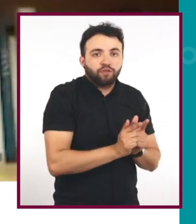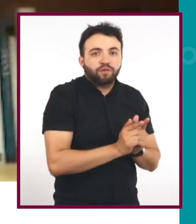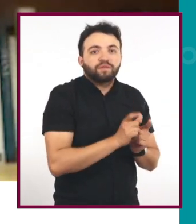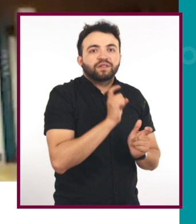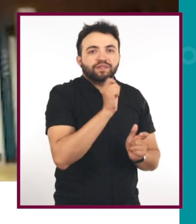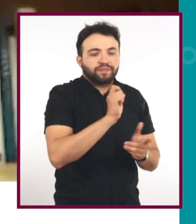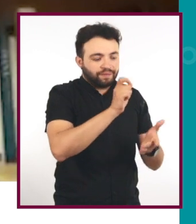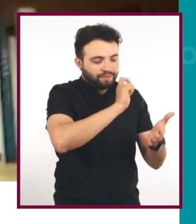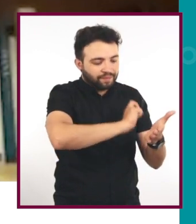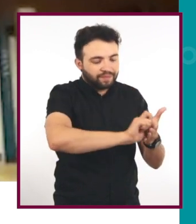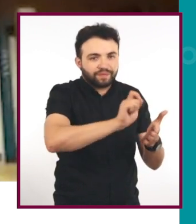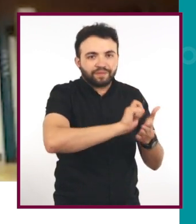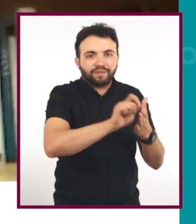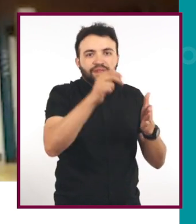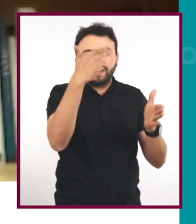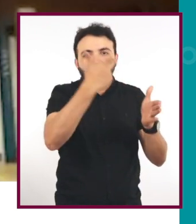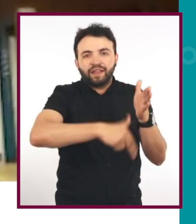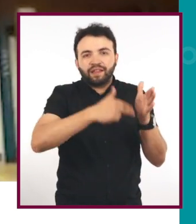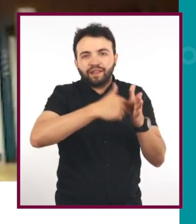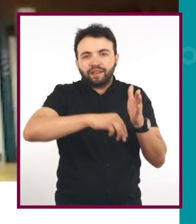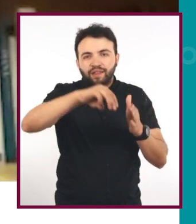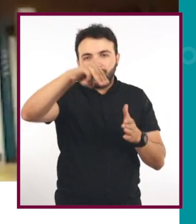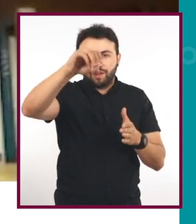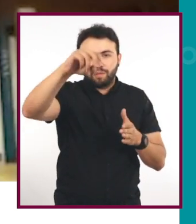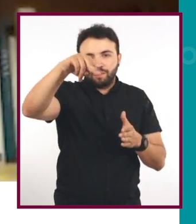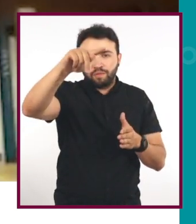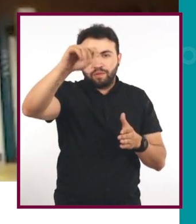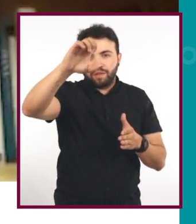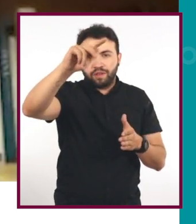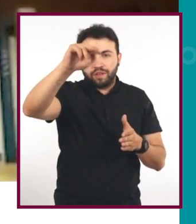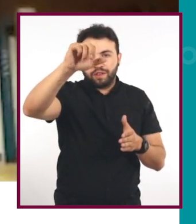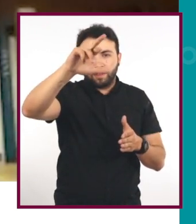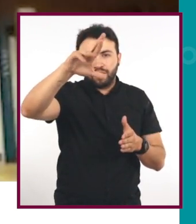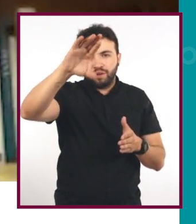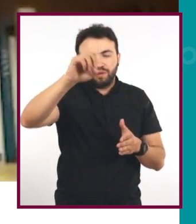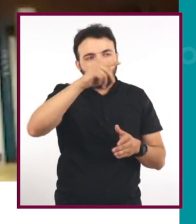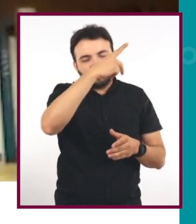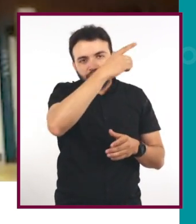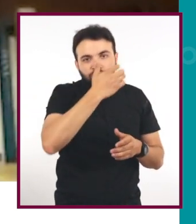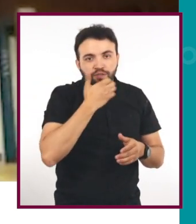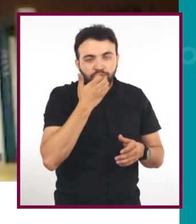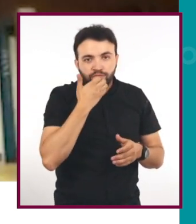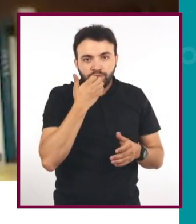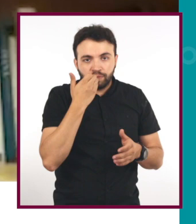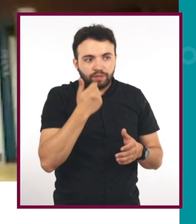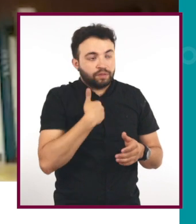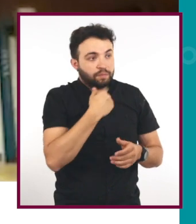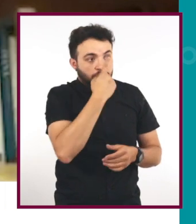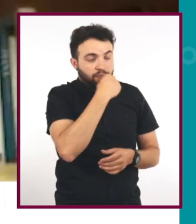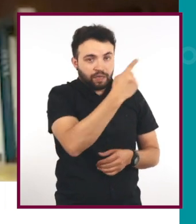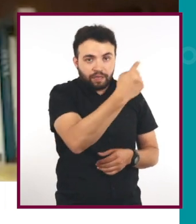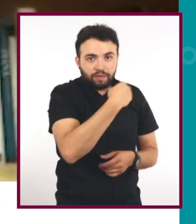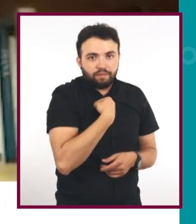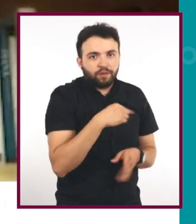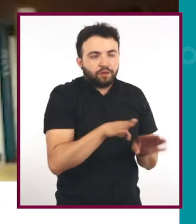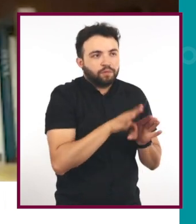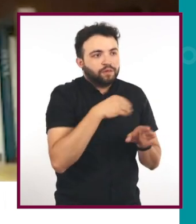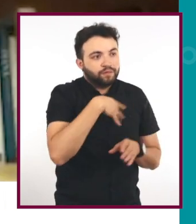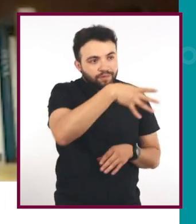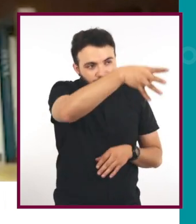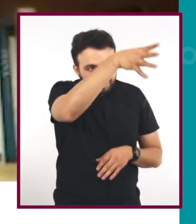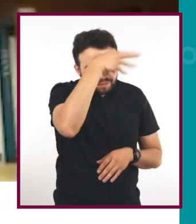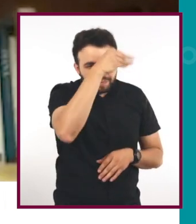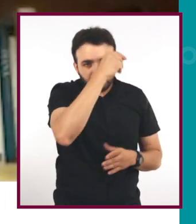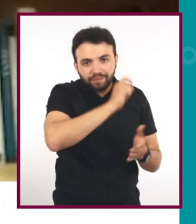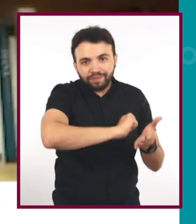tengo un grupo de escritoras, el Taller Monte Tauro, que las quiero entrañablemente, que han sido